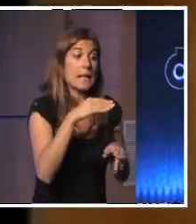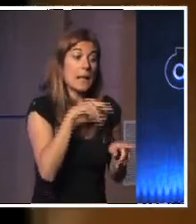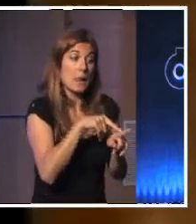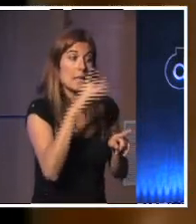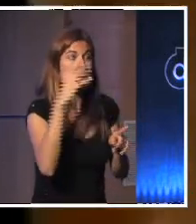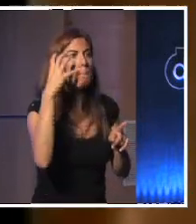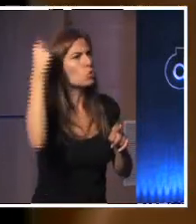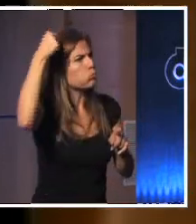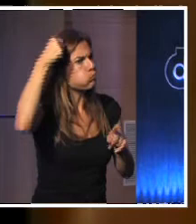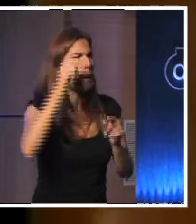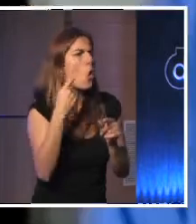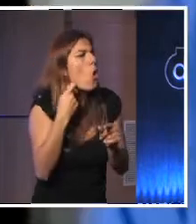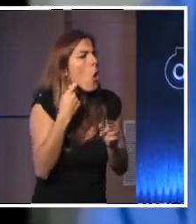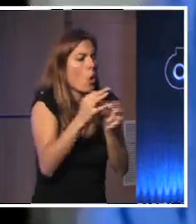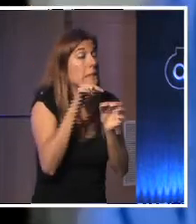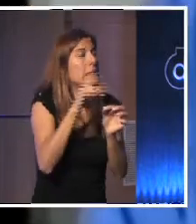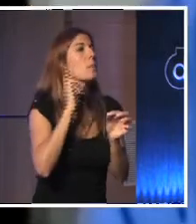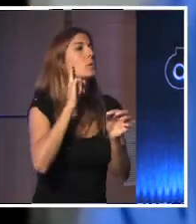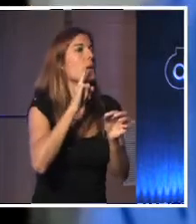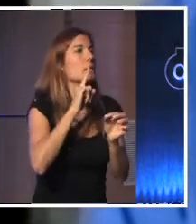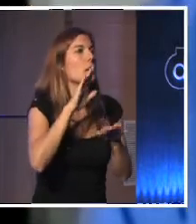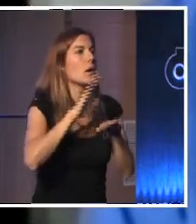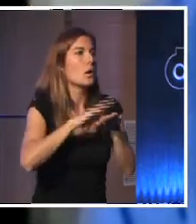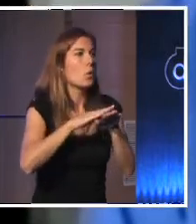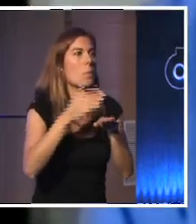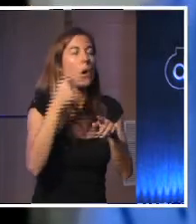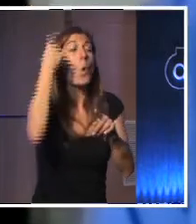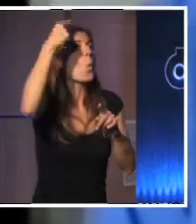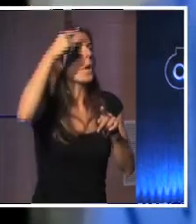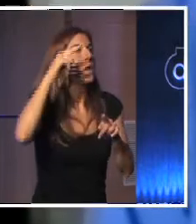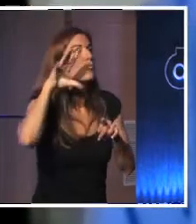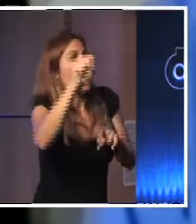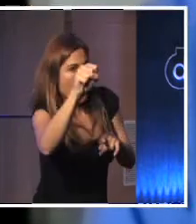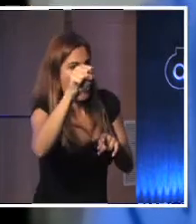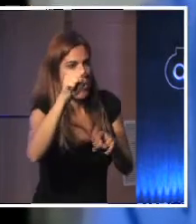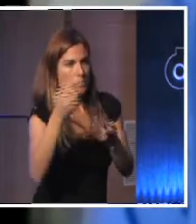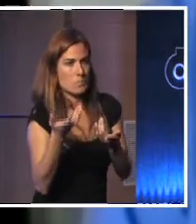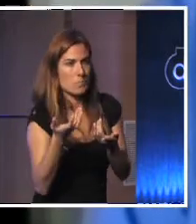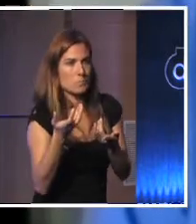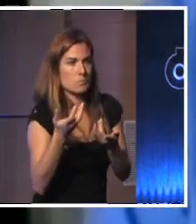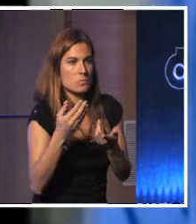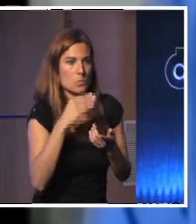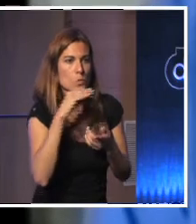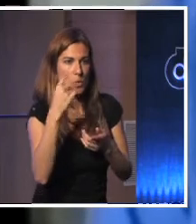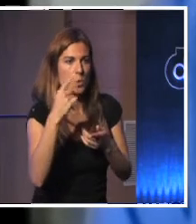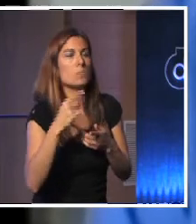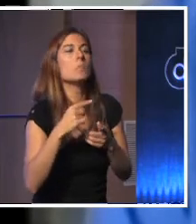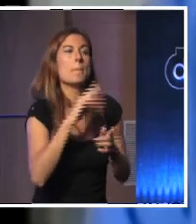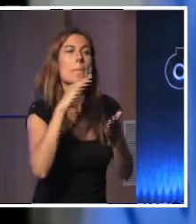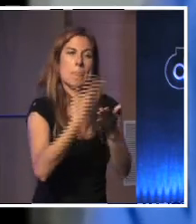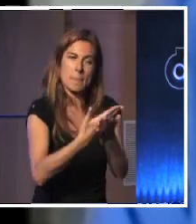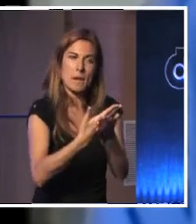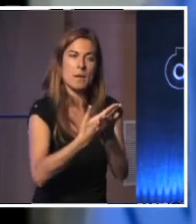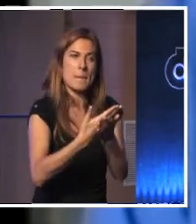existe un músculo pequeño pero igualmente importante compuesto de unas fibras únicas en los perros. Se cree que este músculo es una de